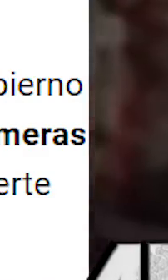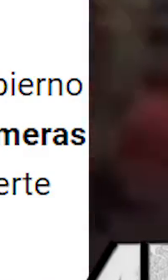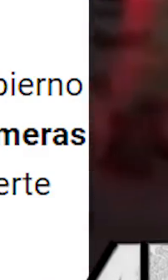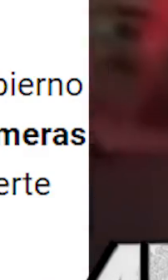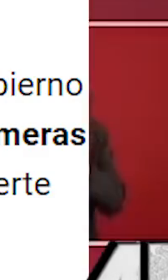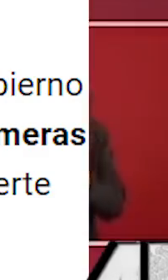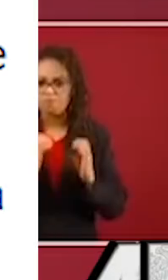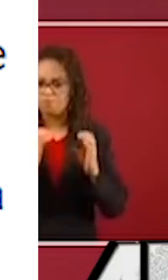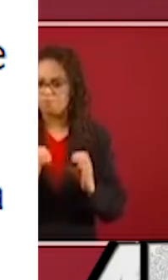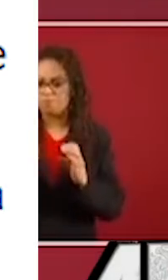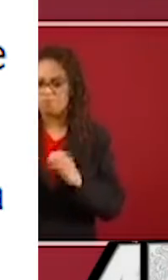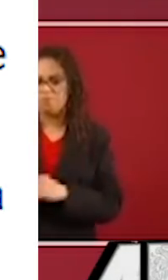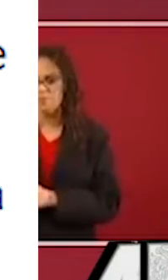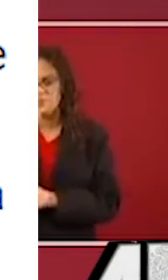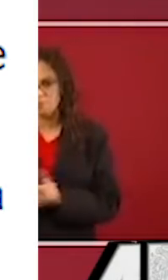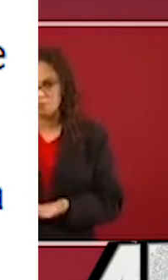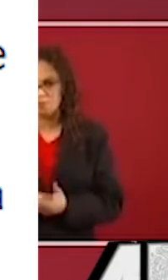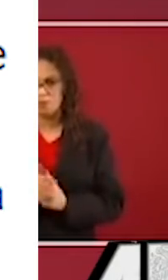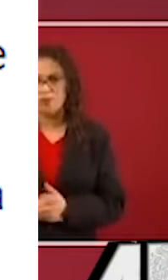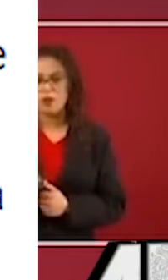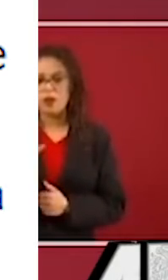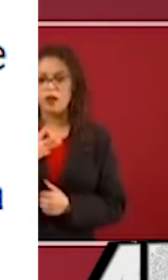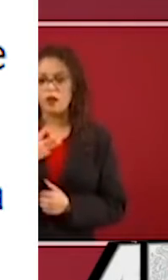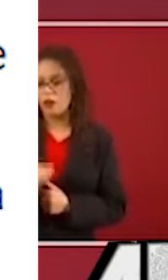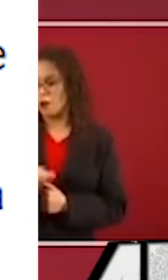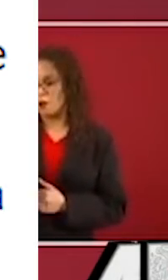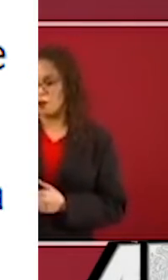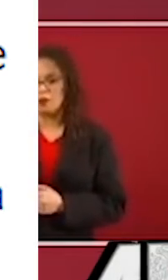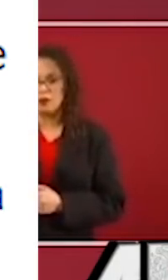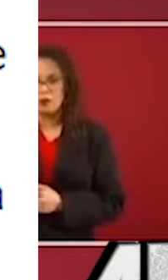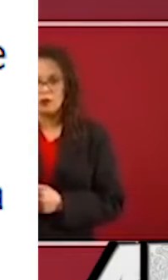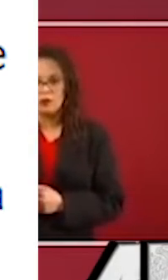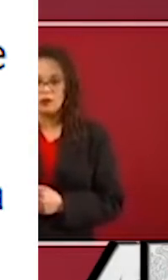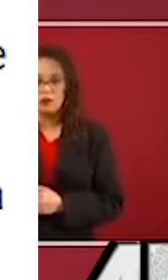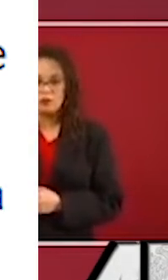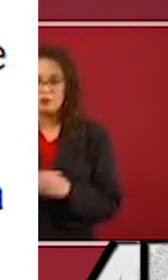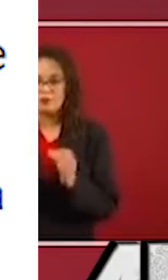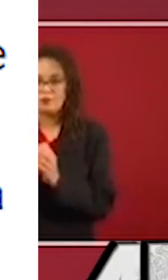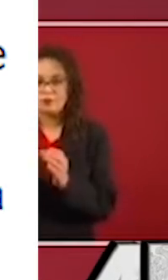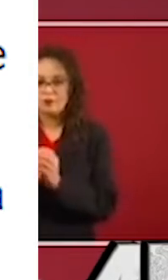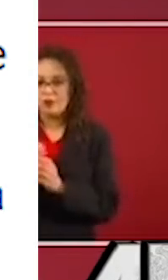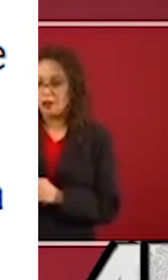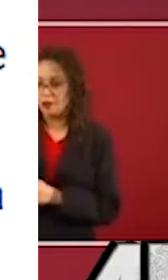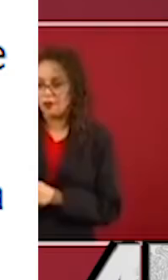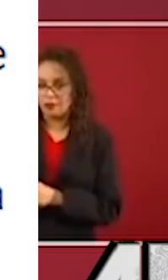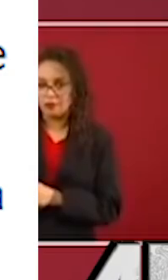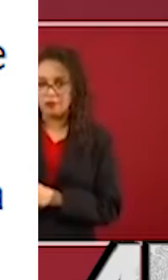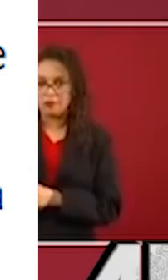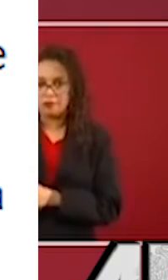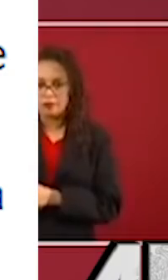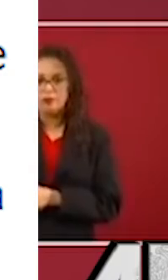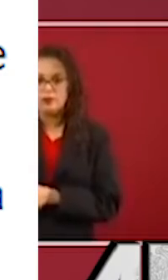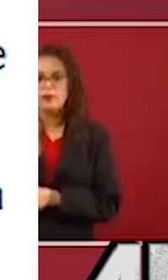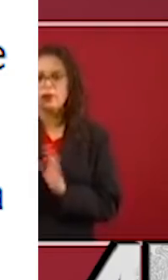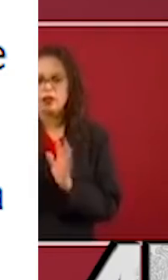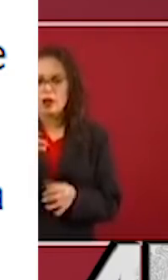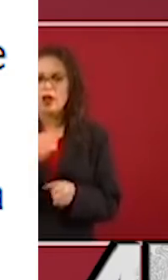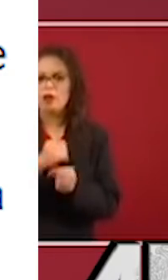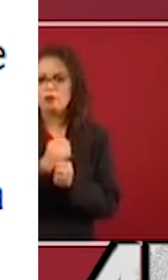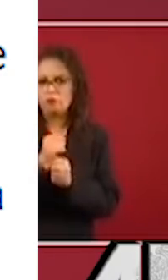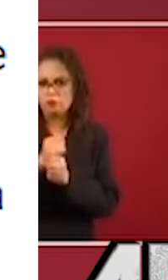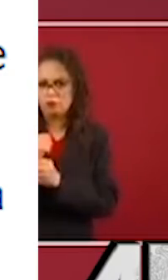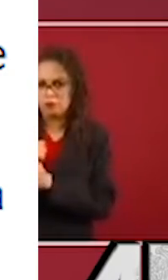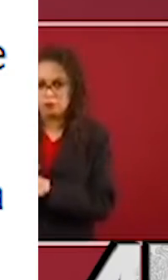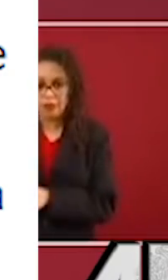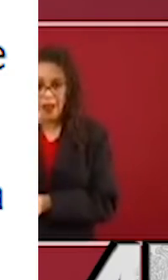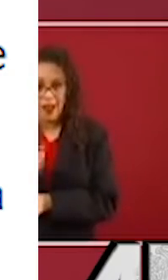el coronavirus. Tuve acceso a un chat de directivos y jefes de servicios del Hospital de Especialidades del Centro